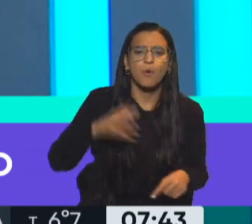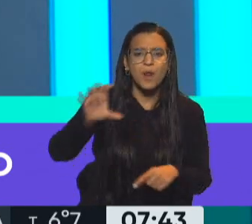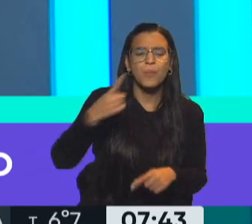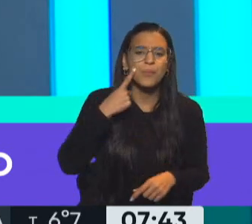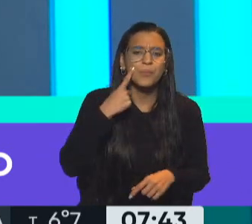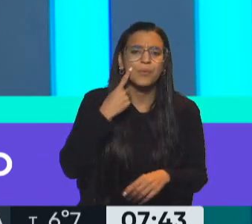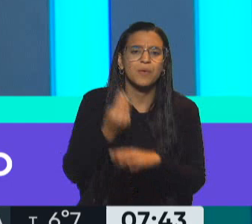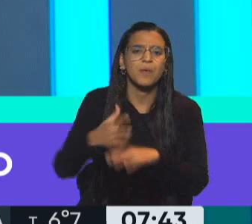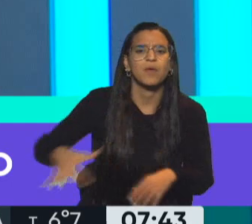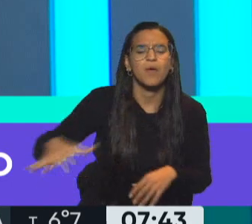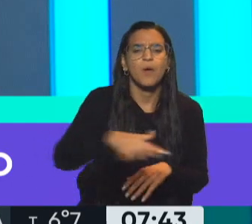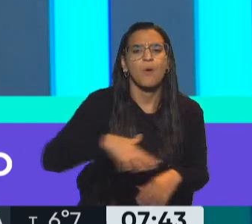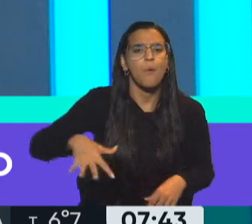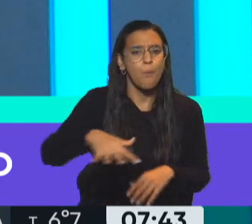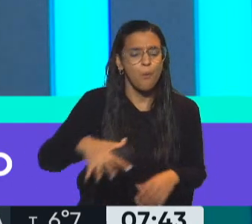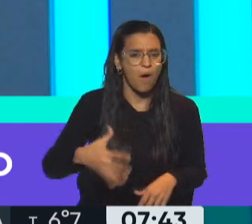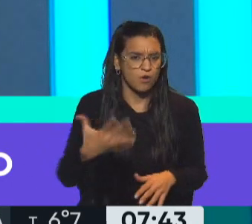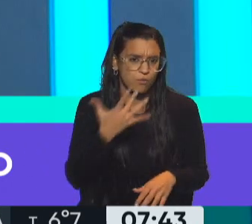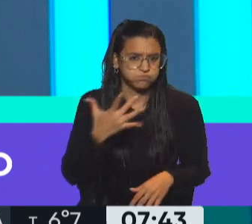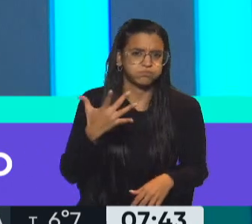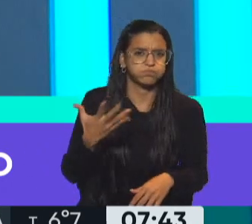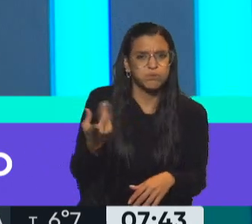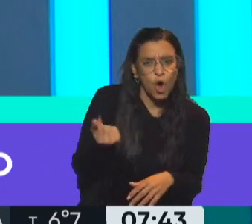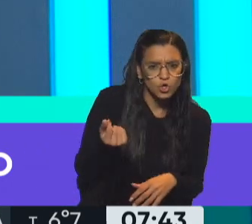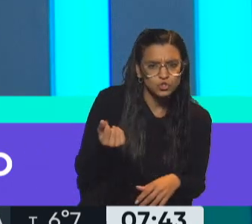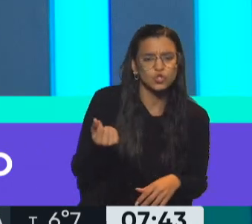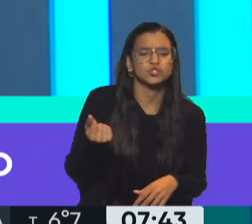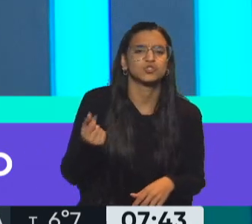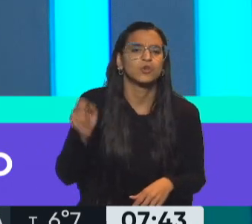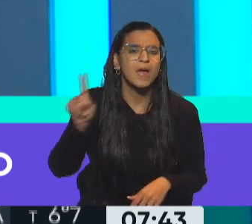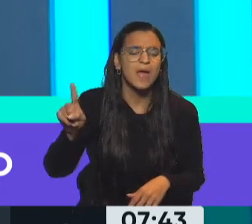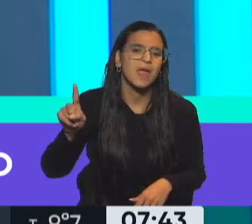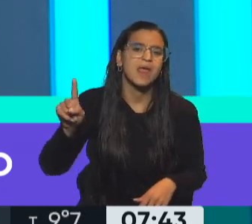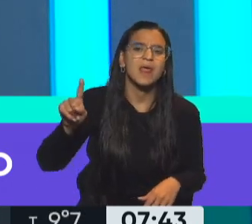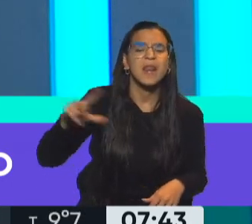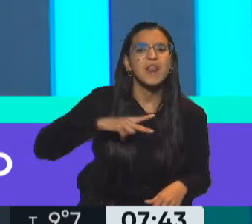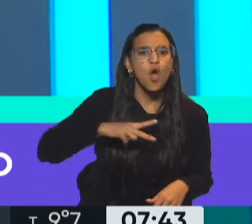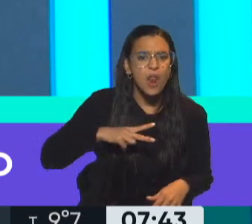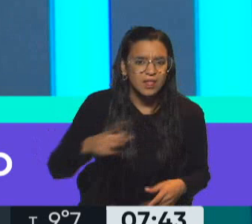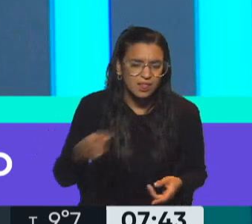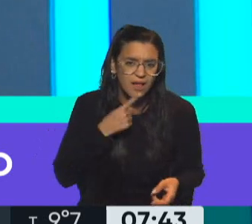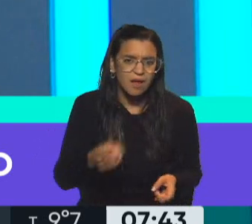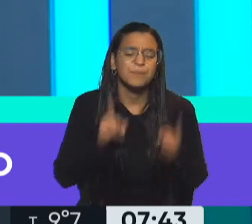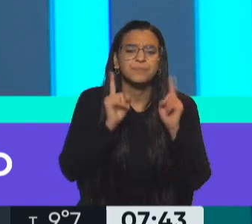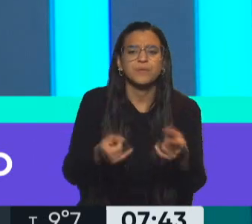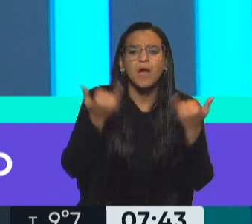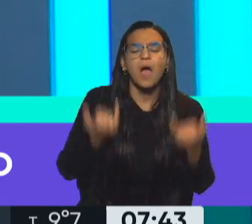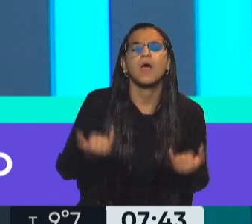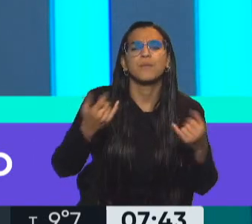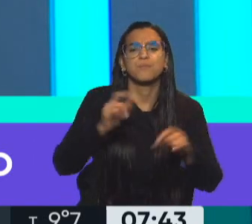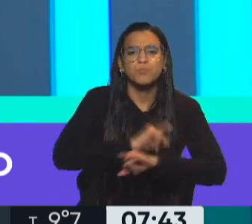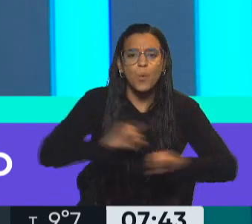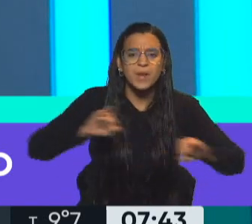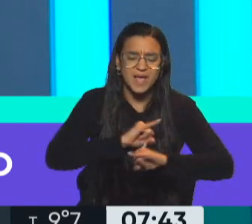el barrio más coqueto y costoso de la ciudad de Buenos Aires, en la isla, en Recoleta. Esto no quedó ahí porque apareció una publicación del